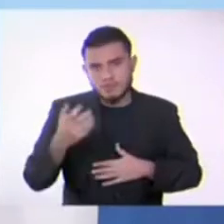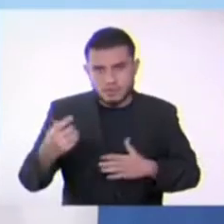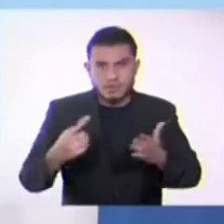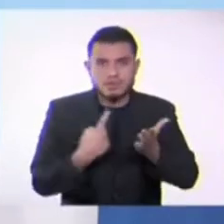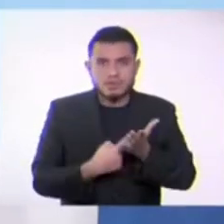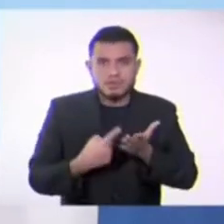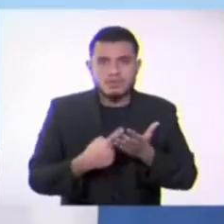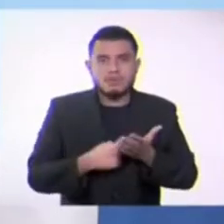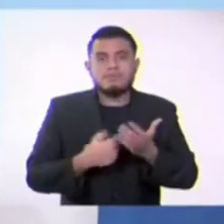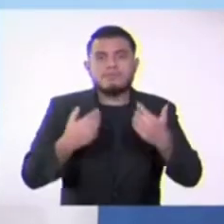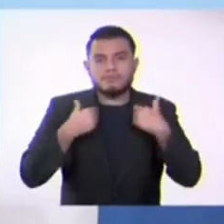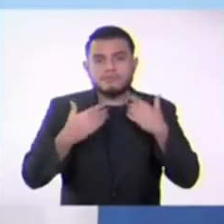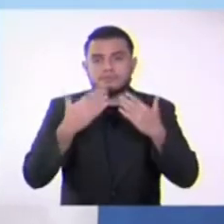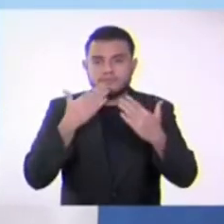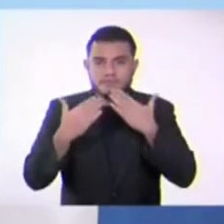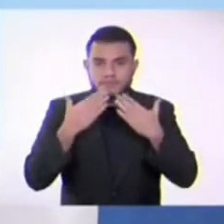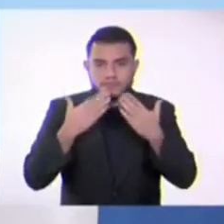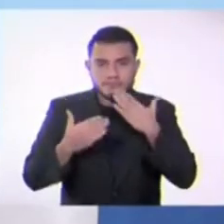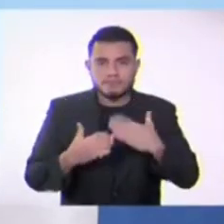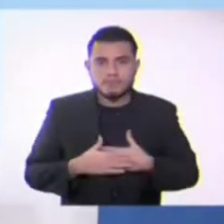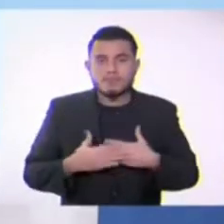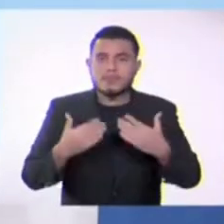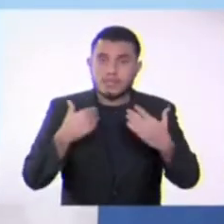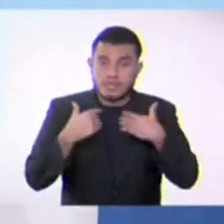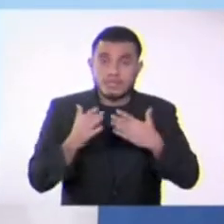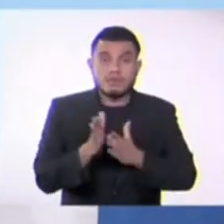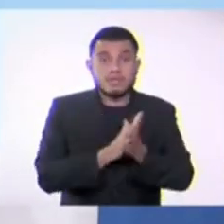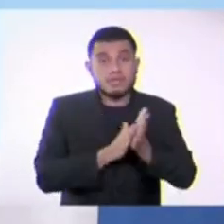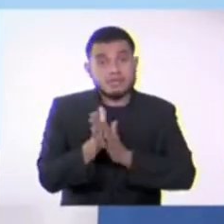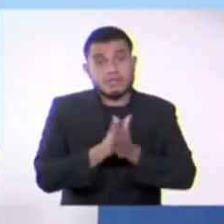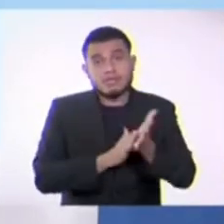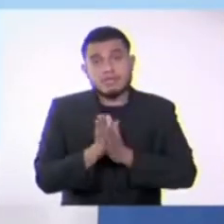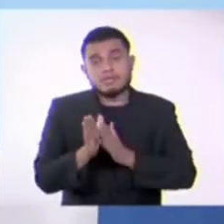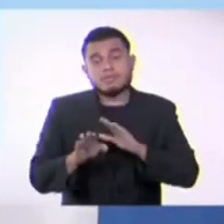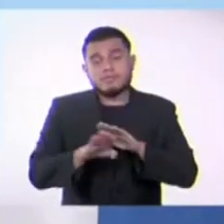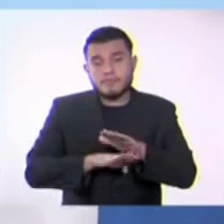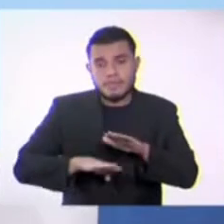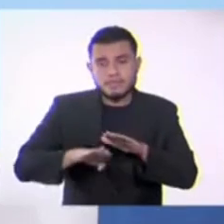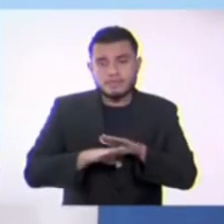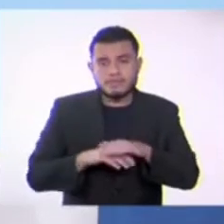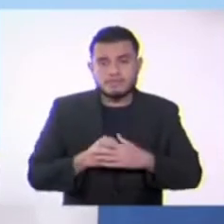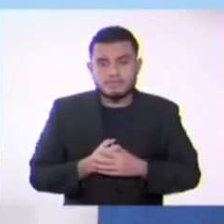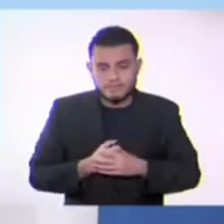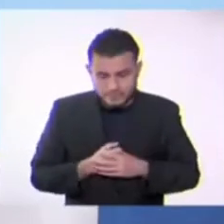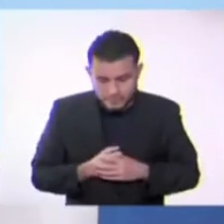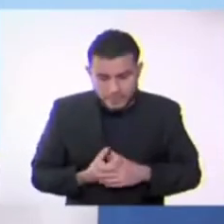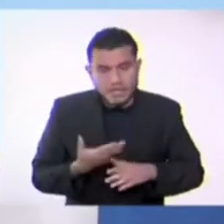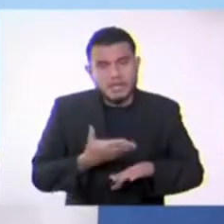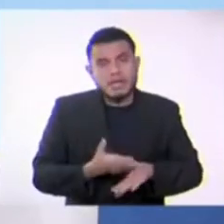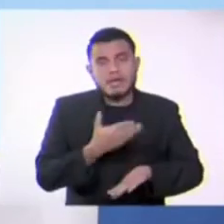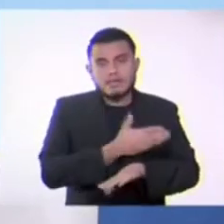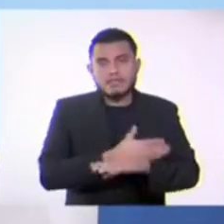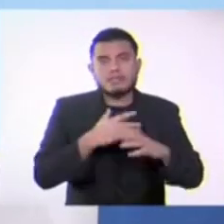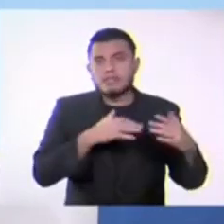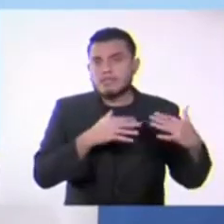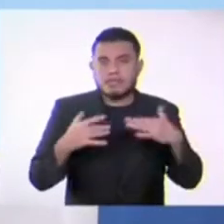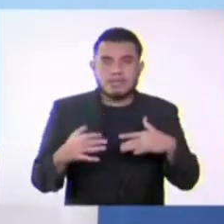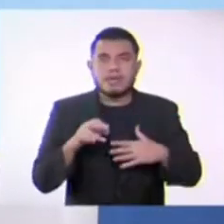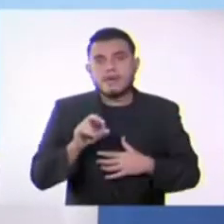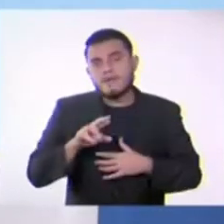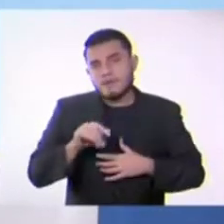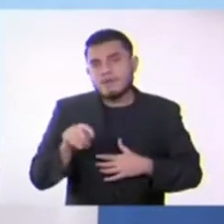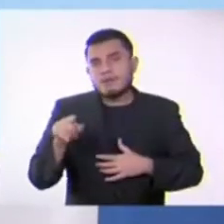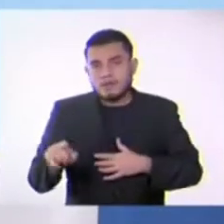una explicación, tiene un interés a la base. Entonces, antes de la Guerra Fría y durante la Guerra